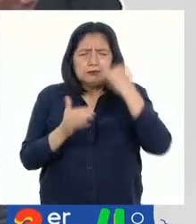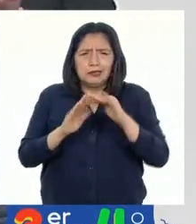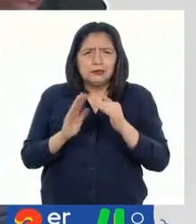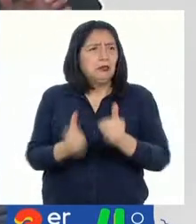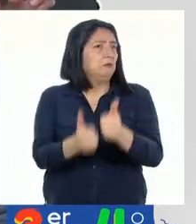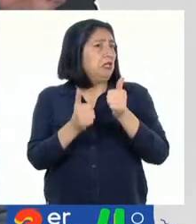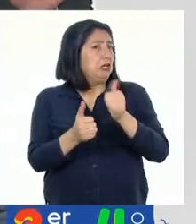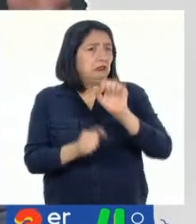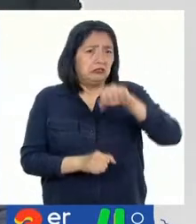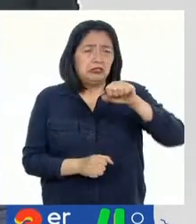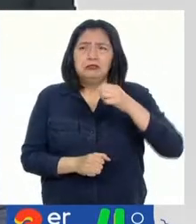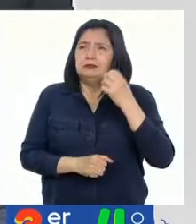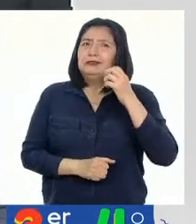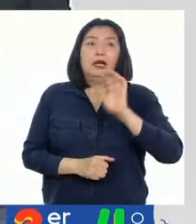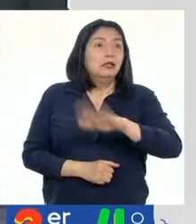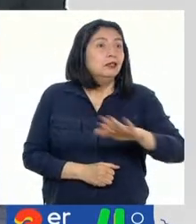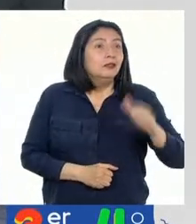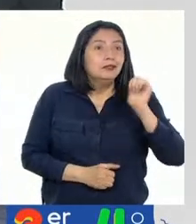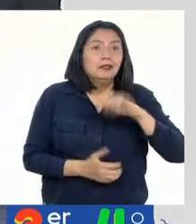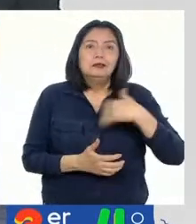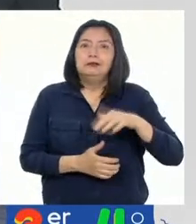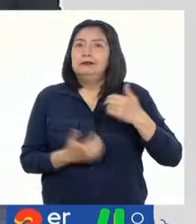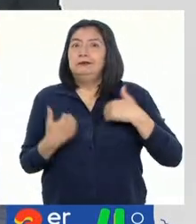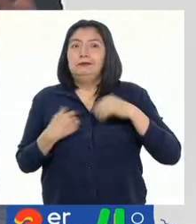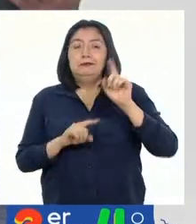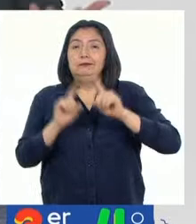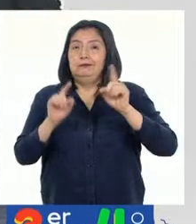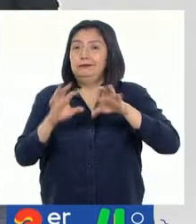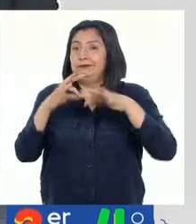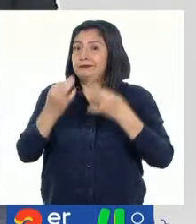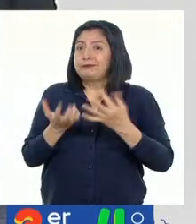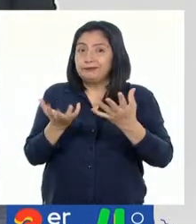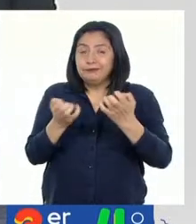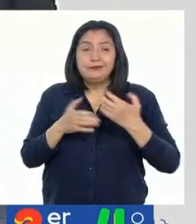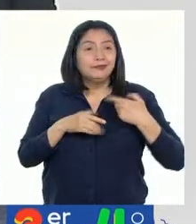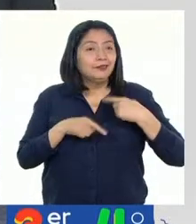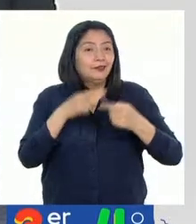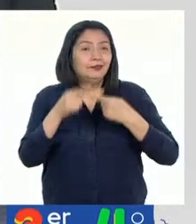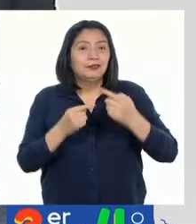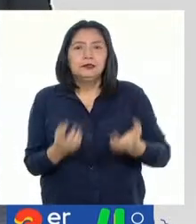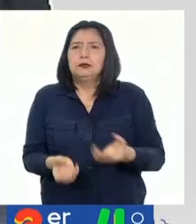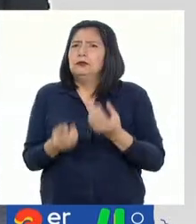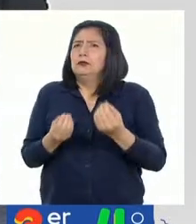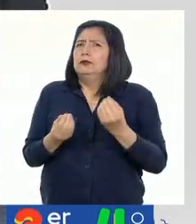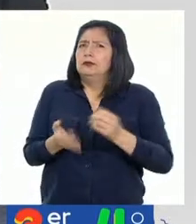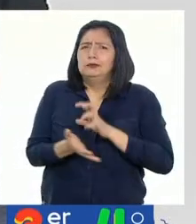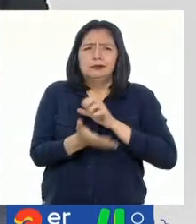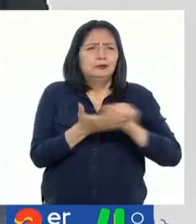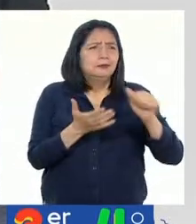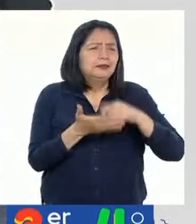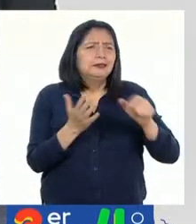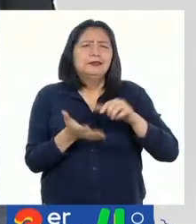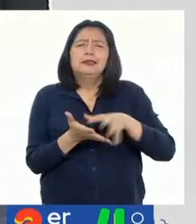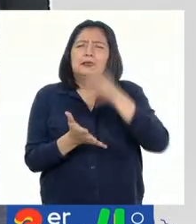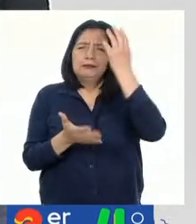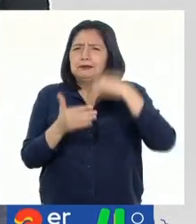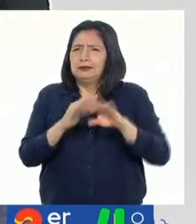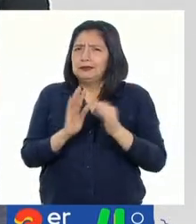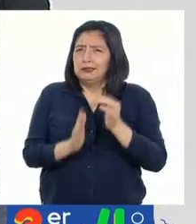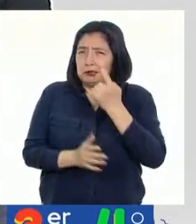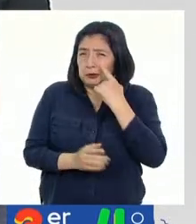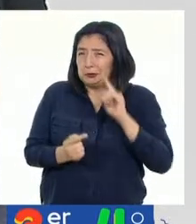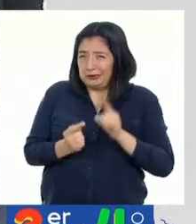sí! Chicas y chicos, tenemos algunas familias que nos quieren contar cómo pasaron sus meses con Aprendo en Casa.